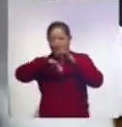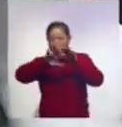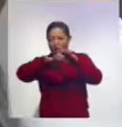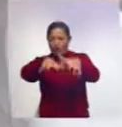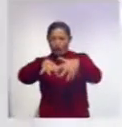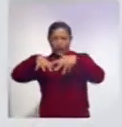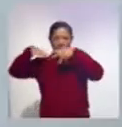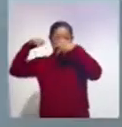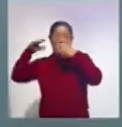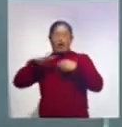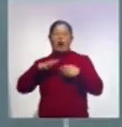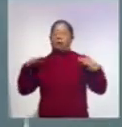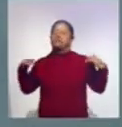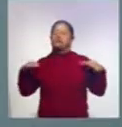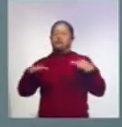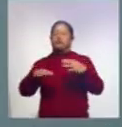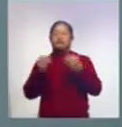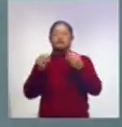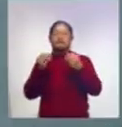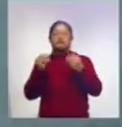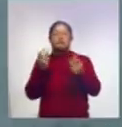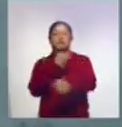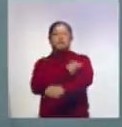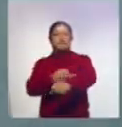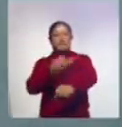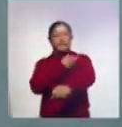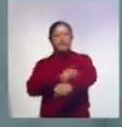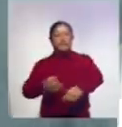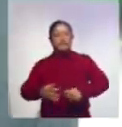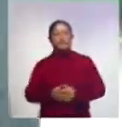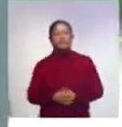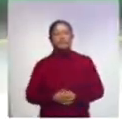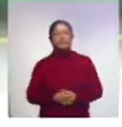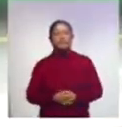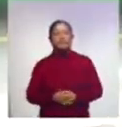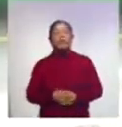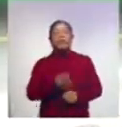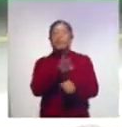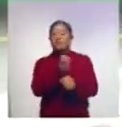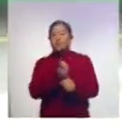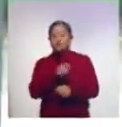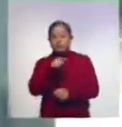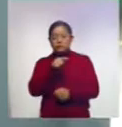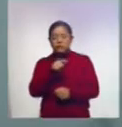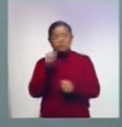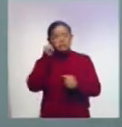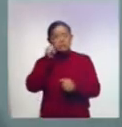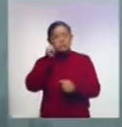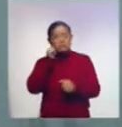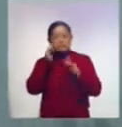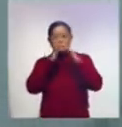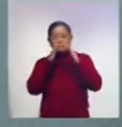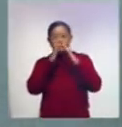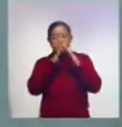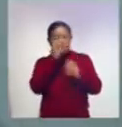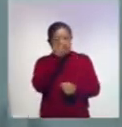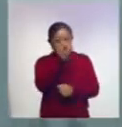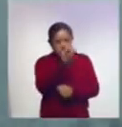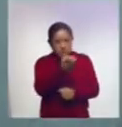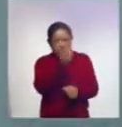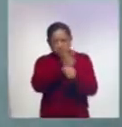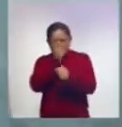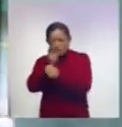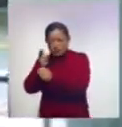de familias. Bueno, los invito a que estemos verificando constantemente nuestros hogares. Es donde